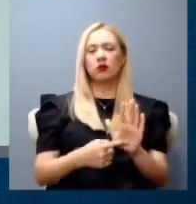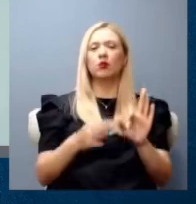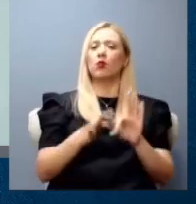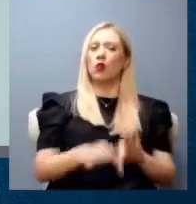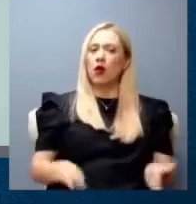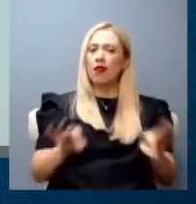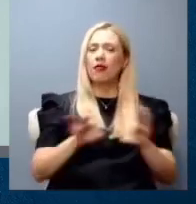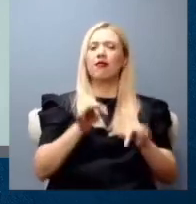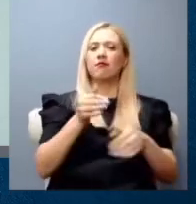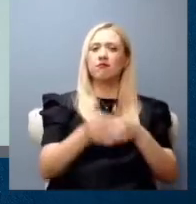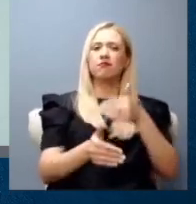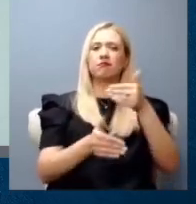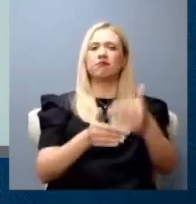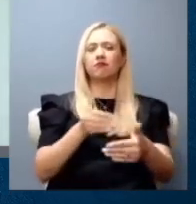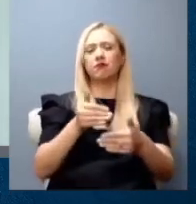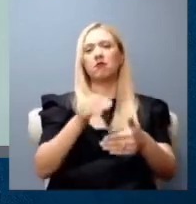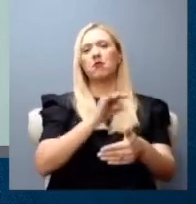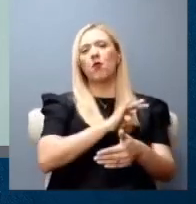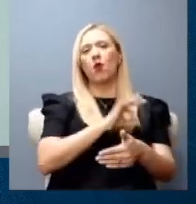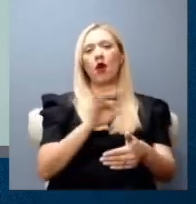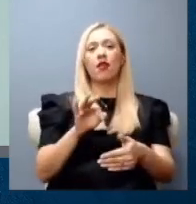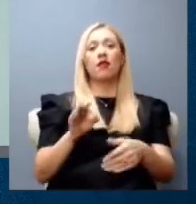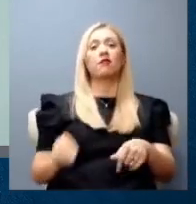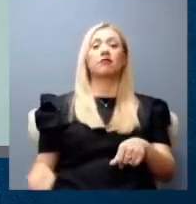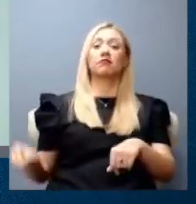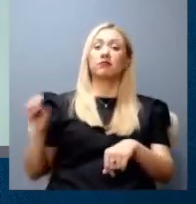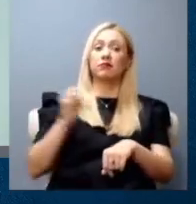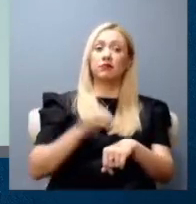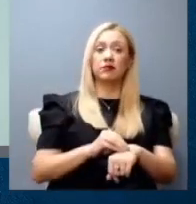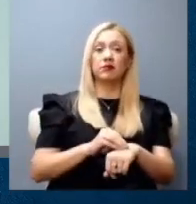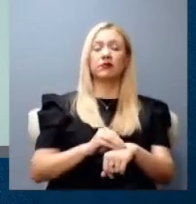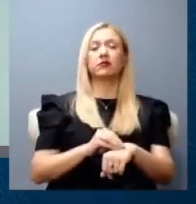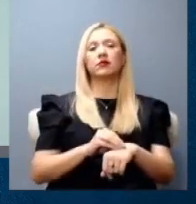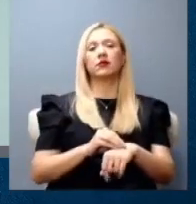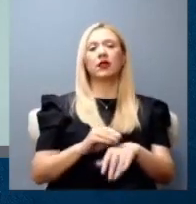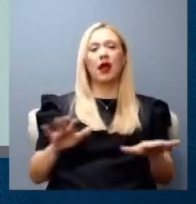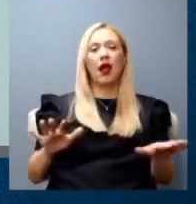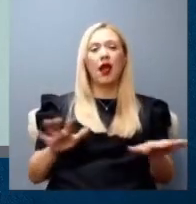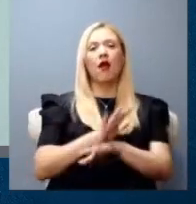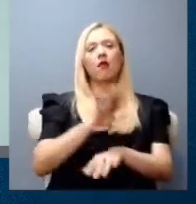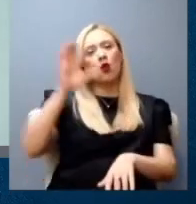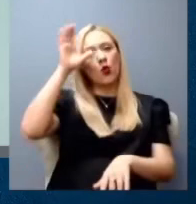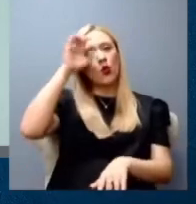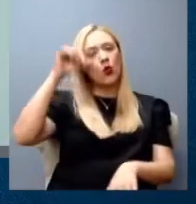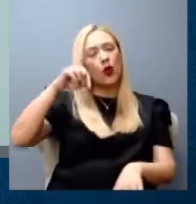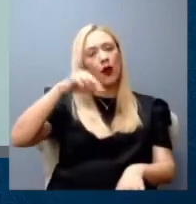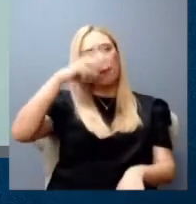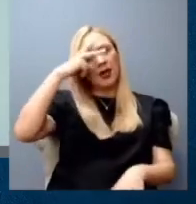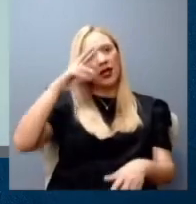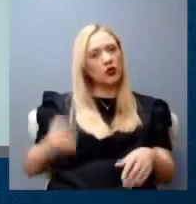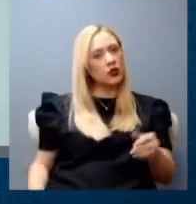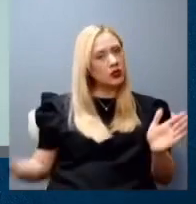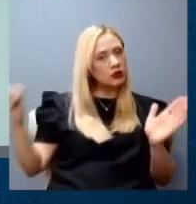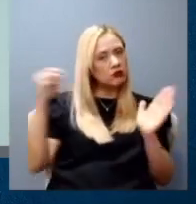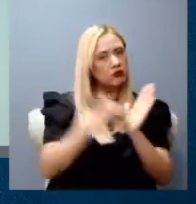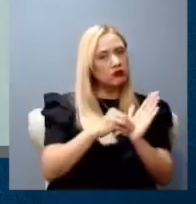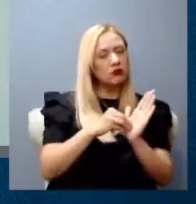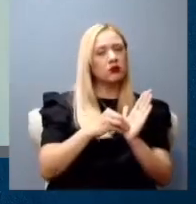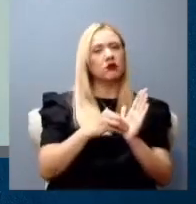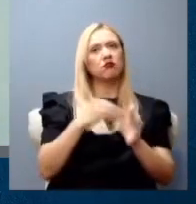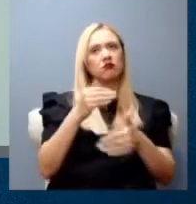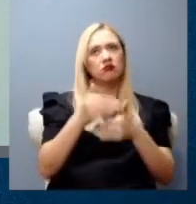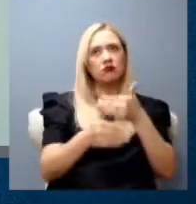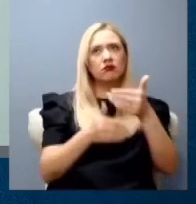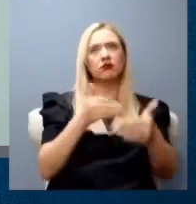en ese esquema, poder adoptar las herramientas, adaptarlas a la cultura mexicana y poder seguir dándole